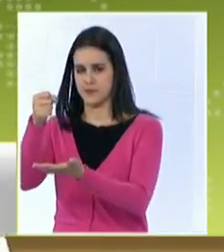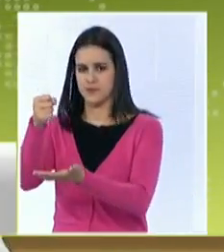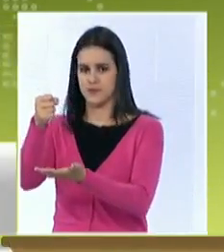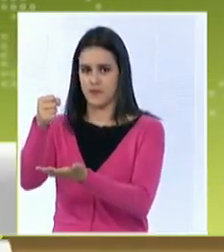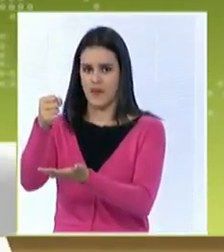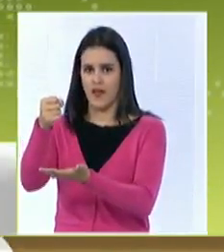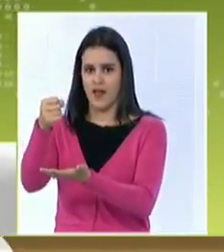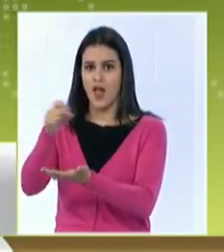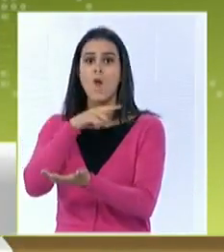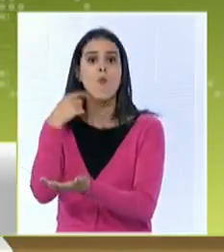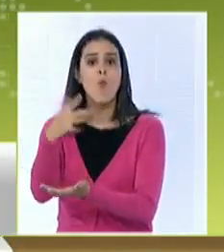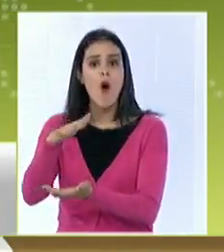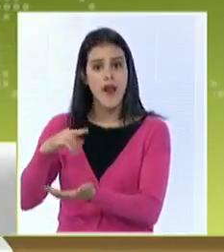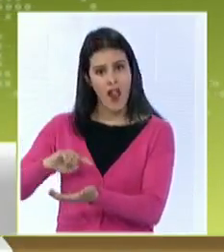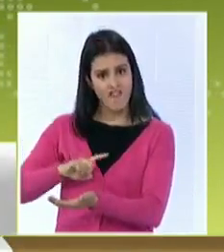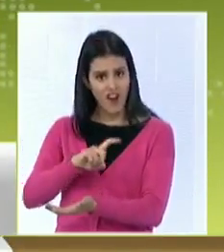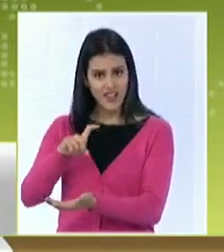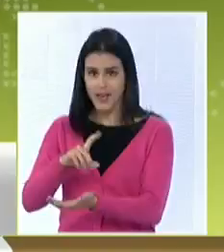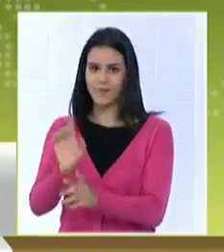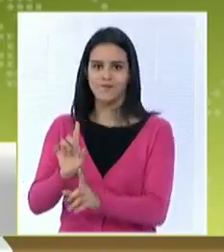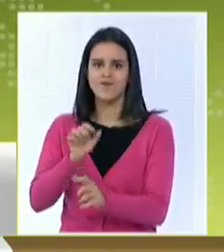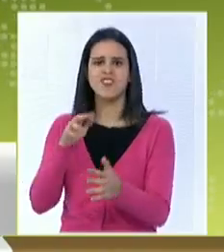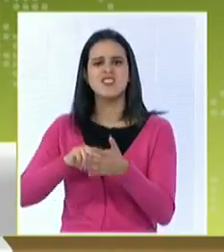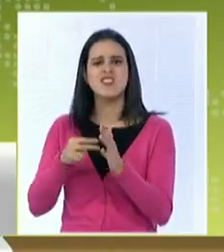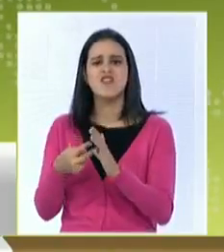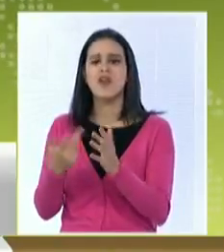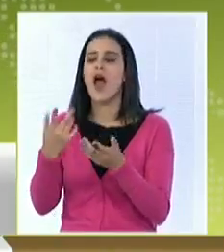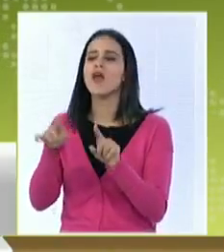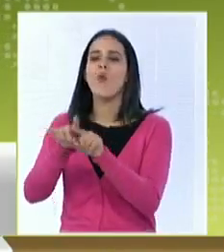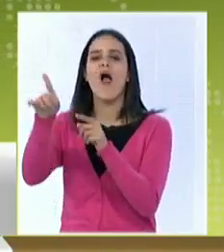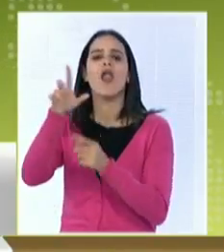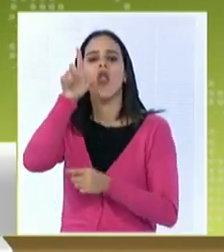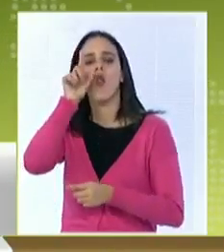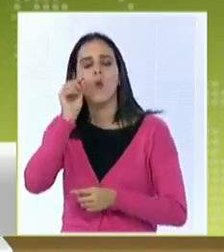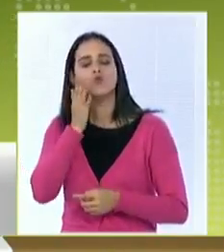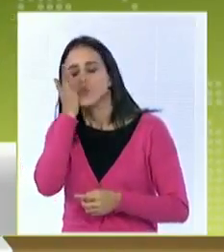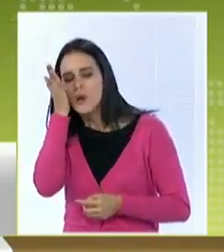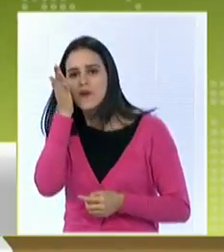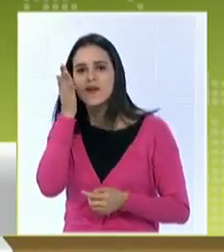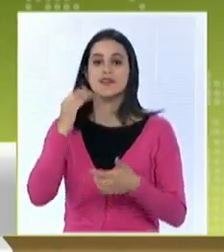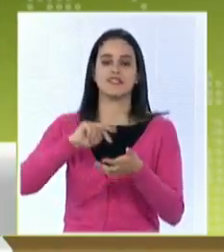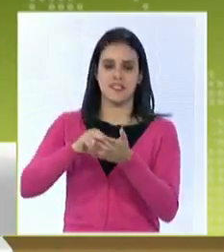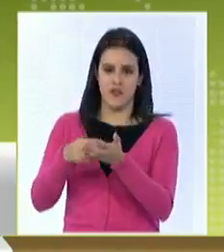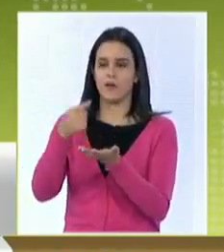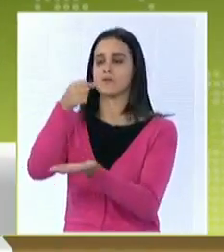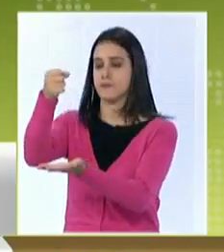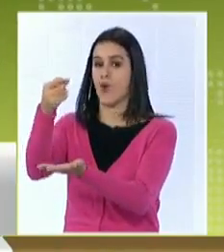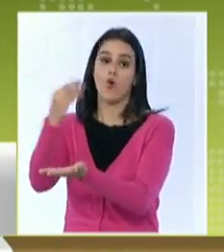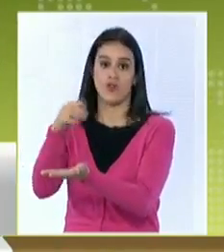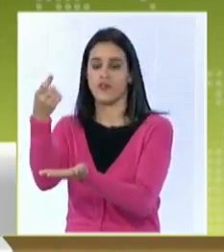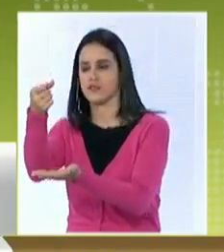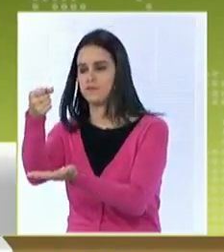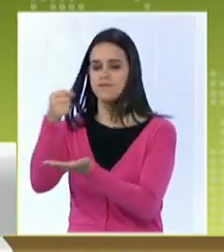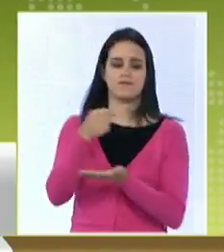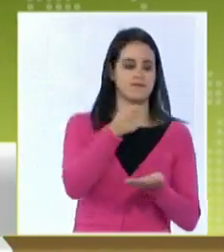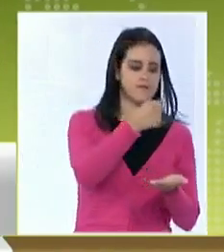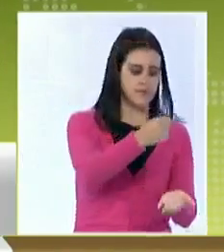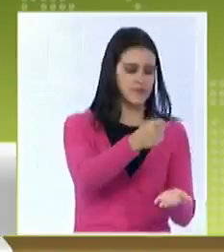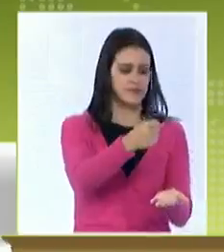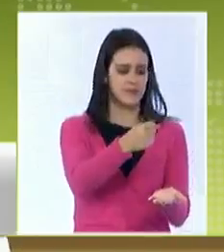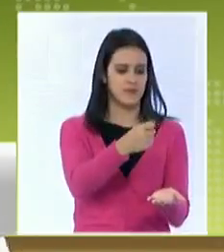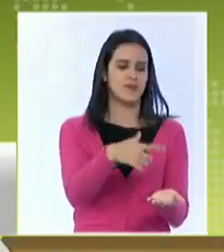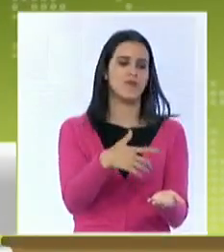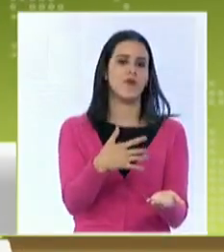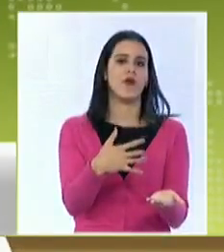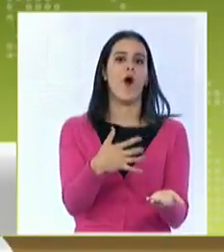mata la bacteria, solo la inactiva o la duerme. Entonces, en la medida en la que yo descongelo y vuelvo a congelar, despierto un grupo,